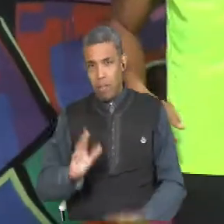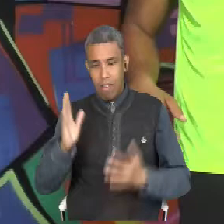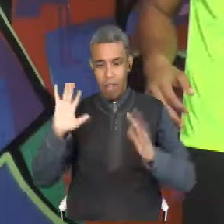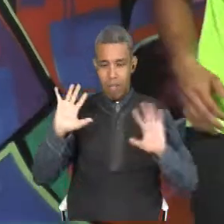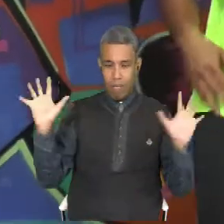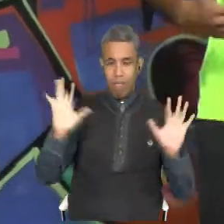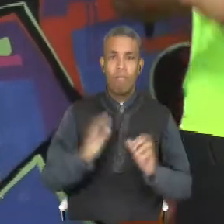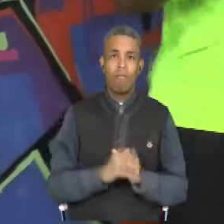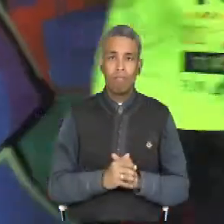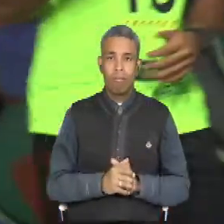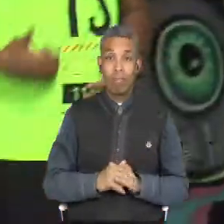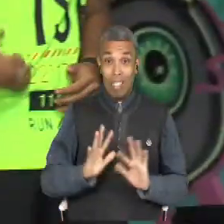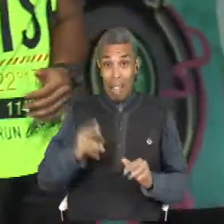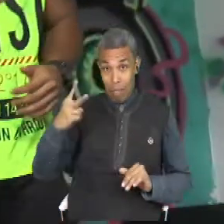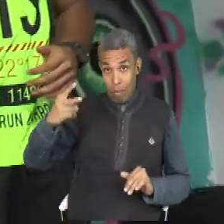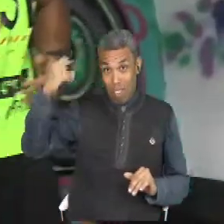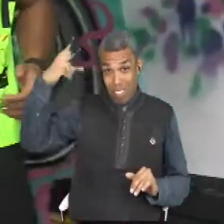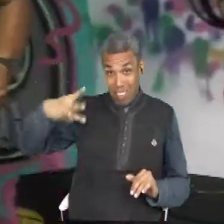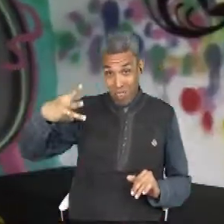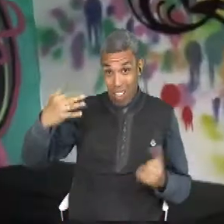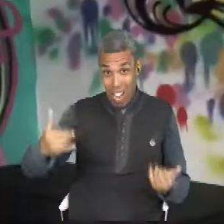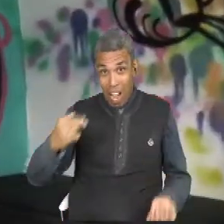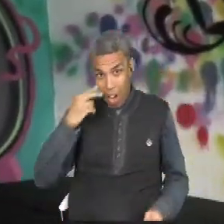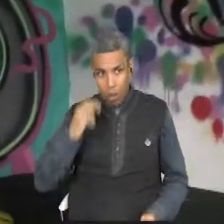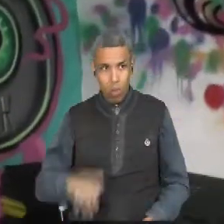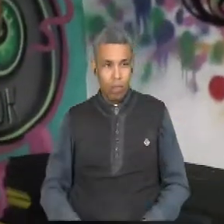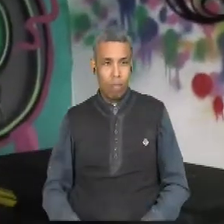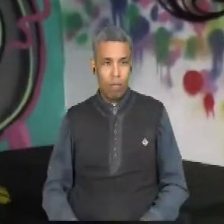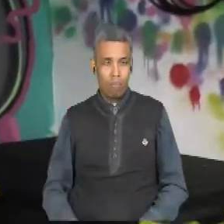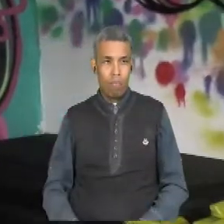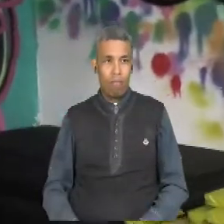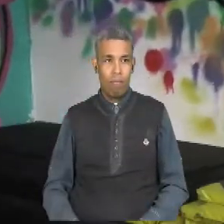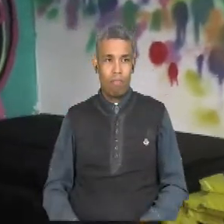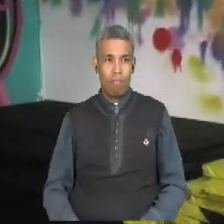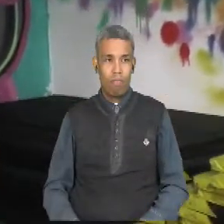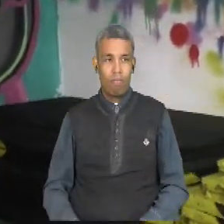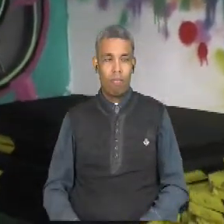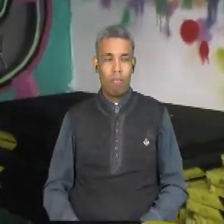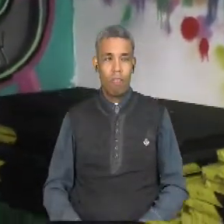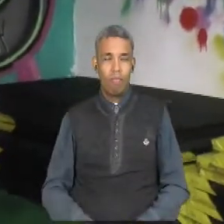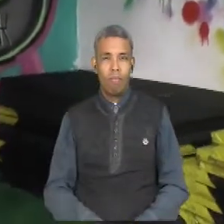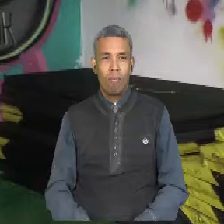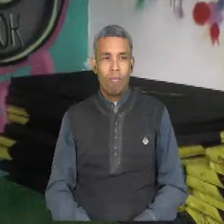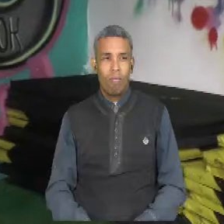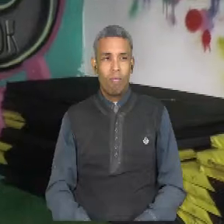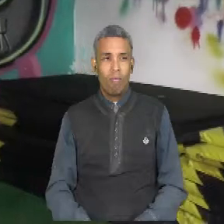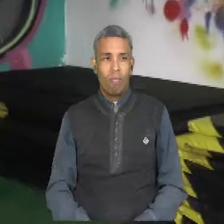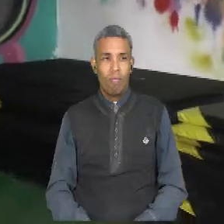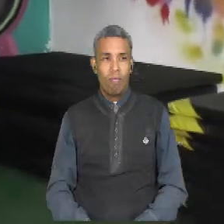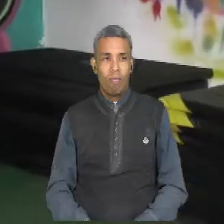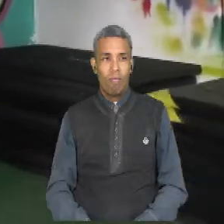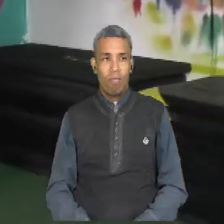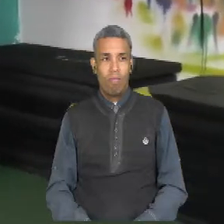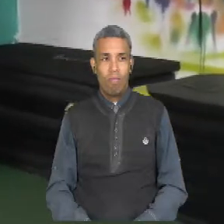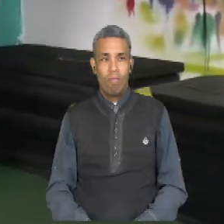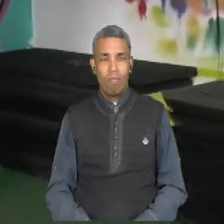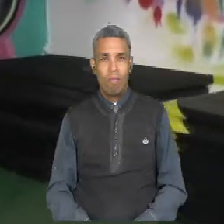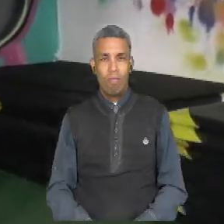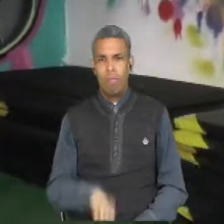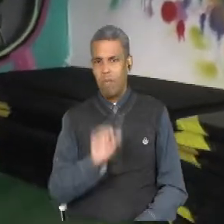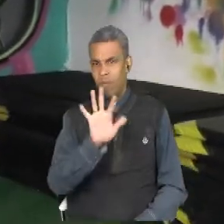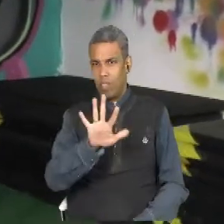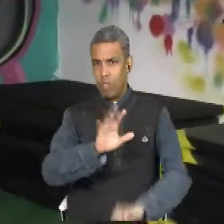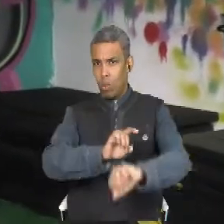exacto. Tercer trabajo, vamos a hacer sentadillas, pero vamos a hacer con skipping. Entonces, ¿qué voy a hacer? Movimiento de skipping de 5 segundos